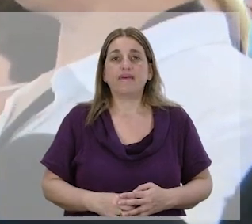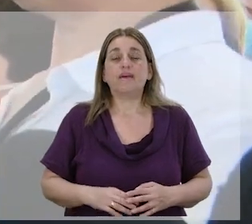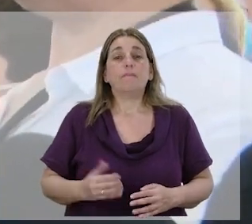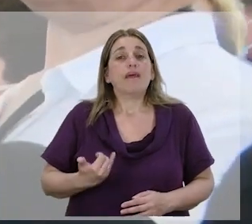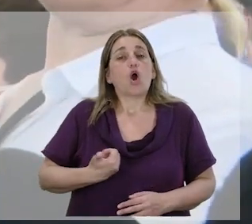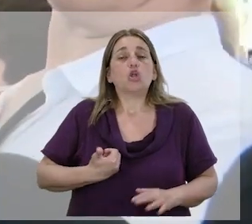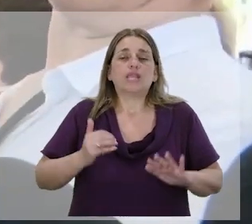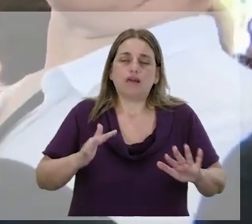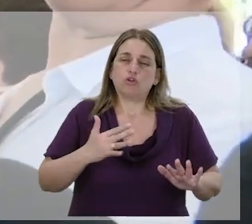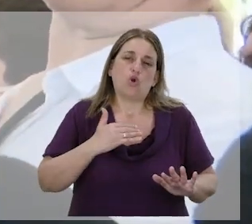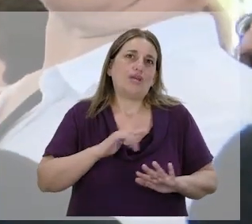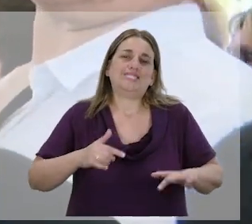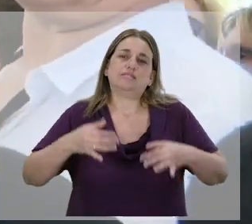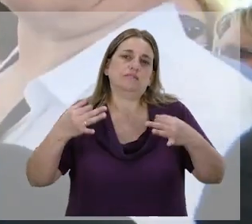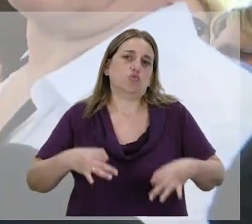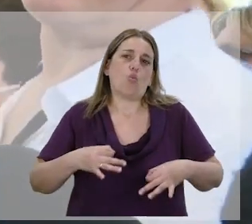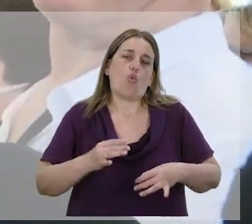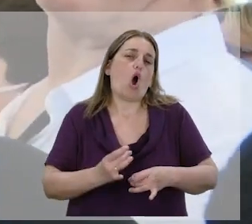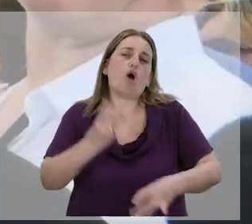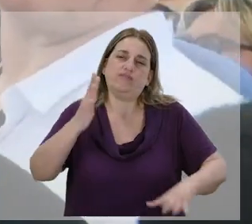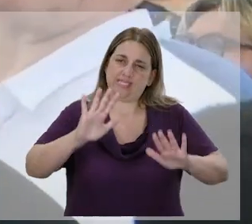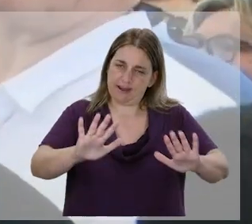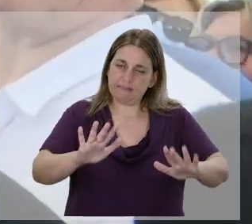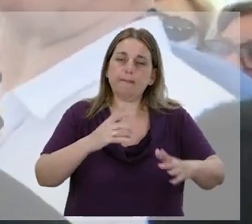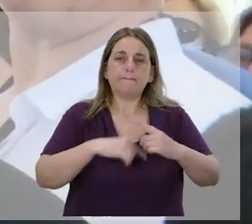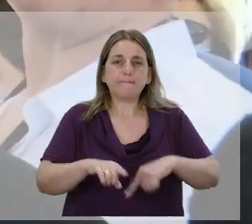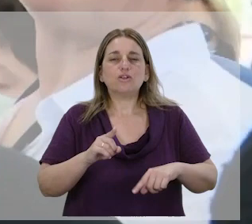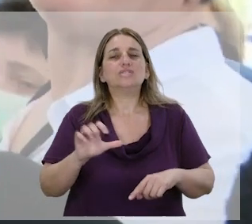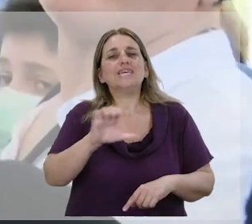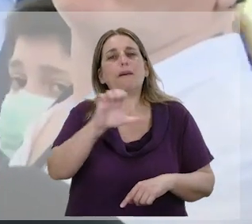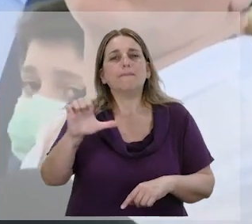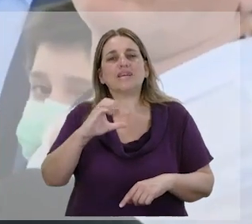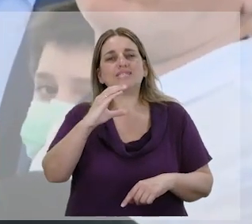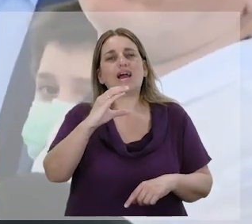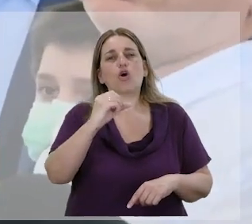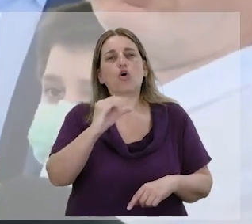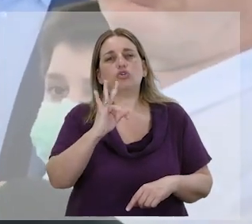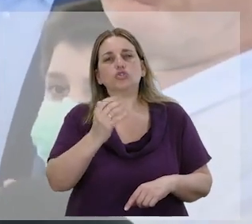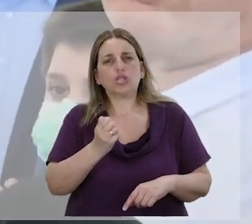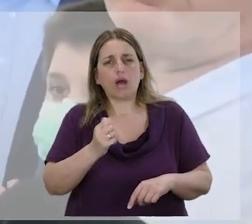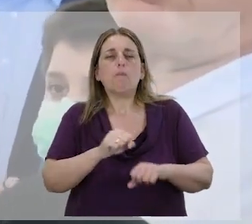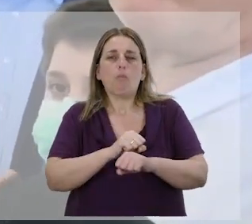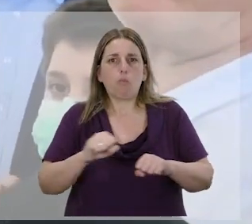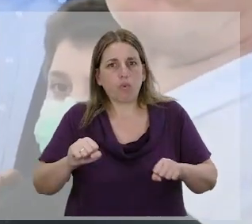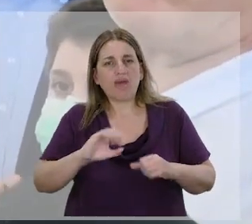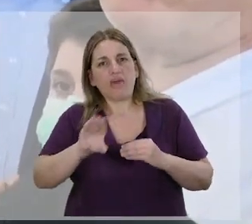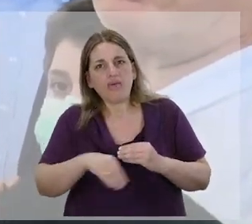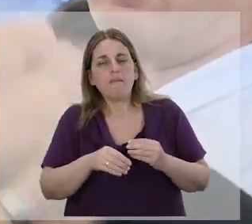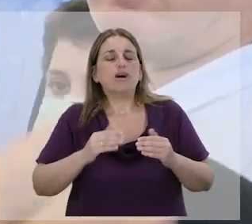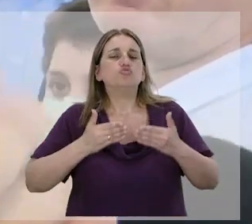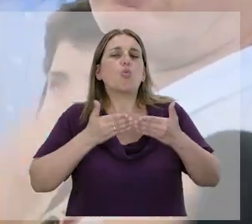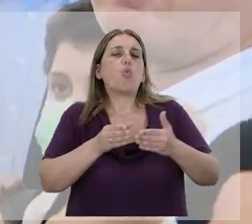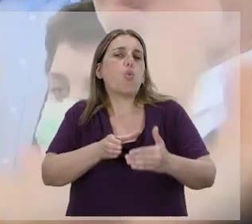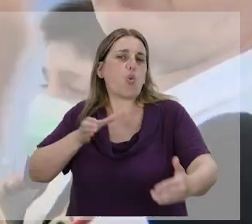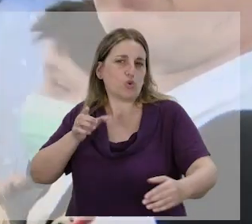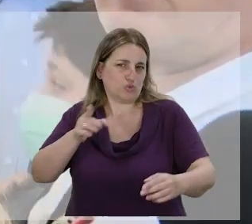Brasil. Tengo entendido, no lo tomen como una argumentación final, que la empresa Costa estaría